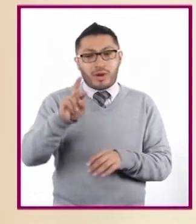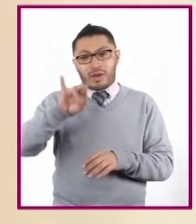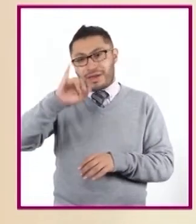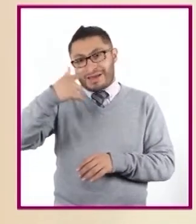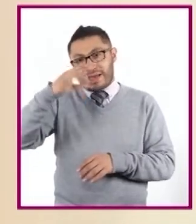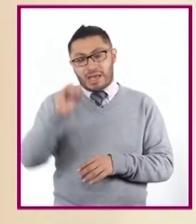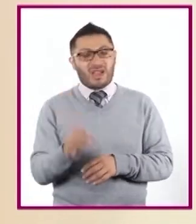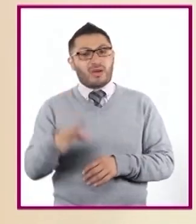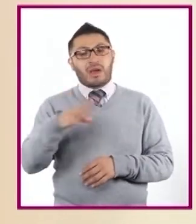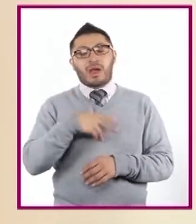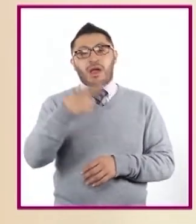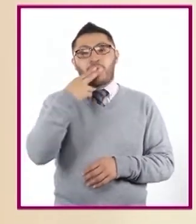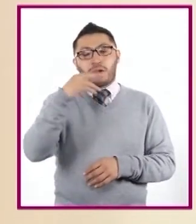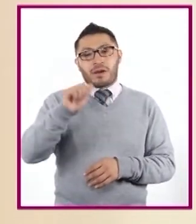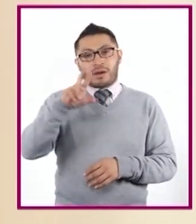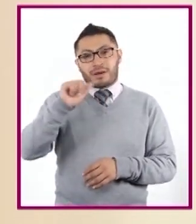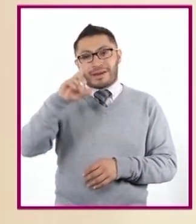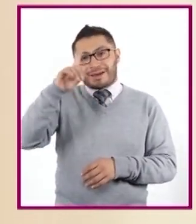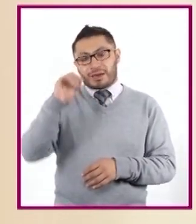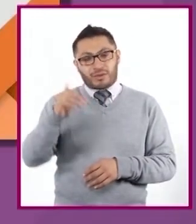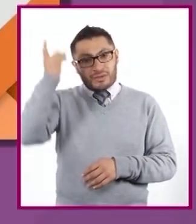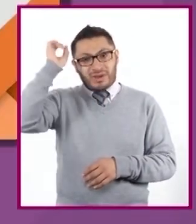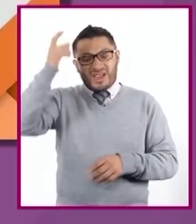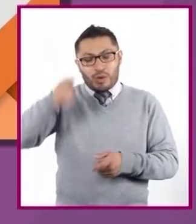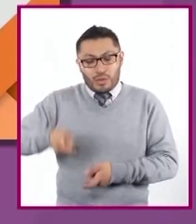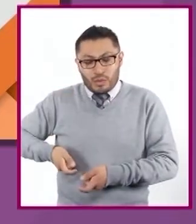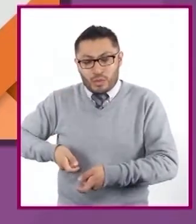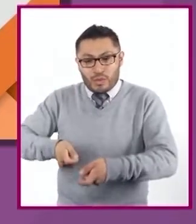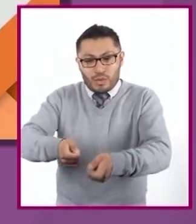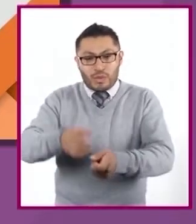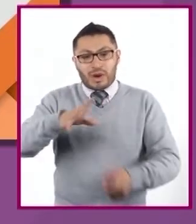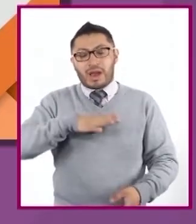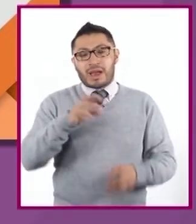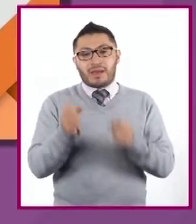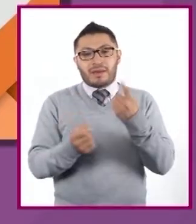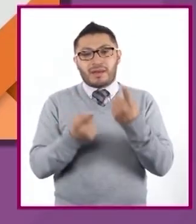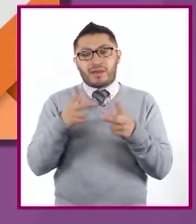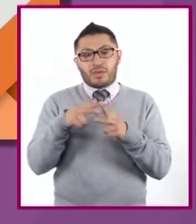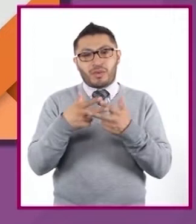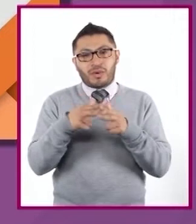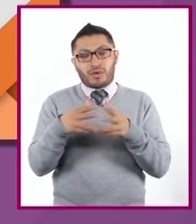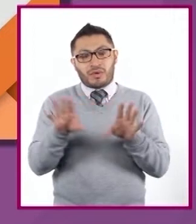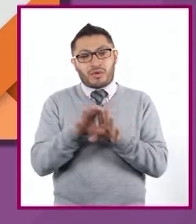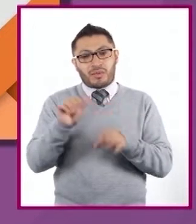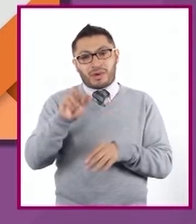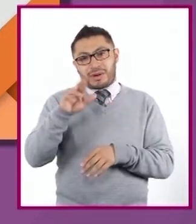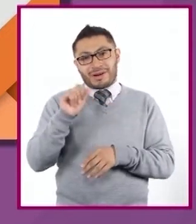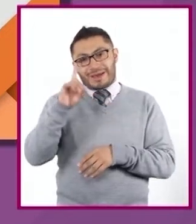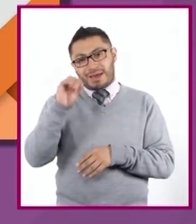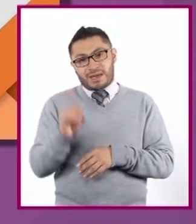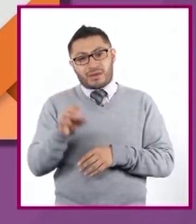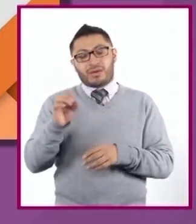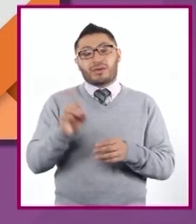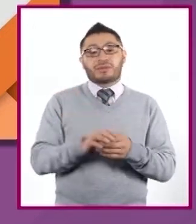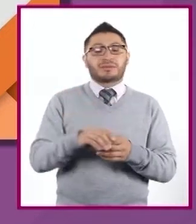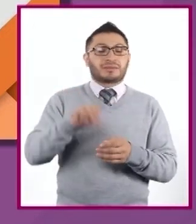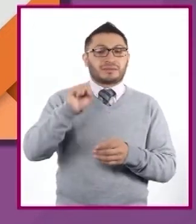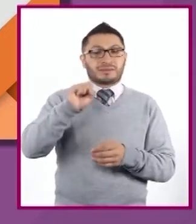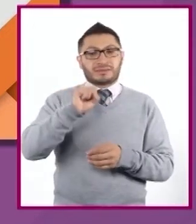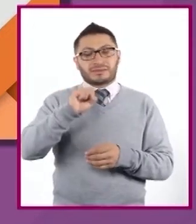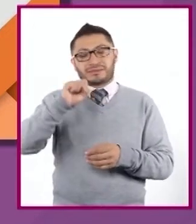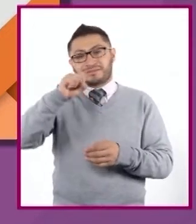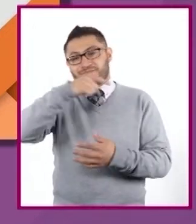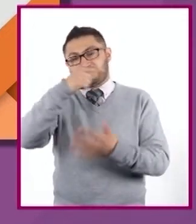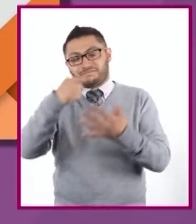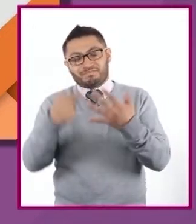Se aprecia el uso del arado tirado por un caballo. Sobresalen algunos instrumentos como el arado, hoces y segadoras elaboradas